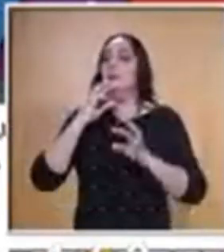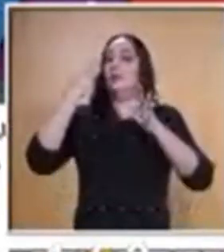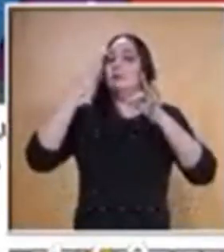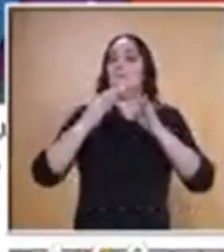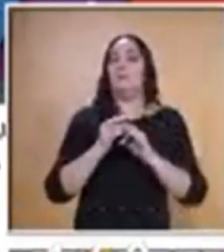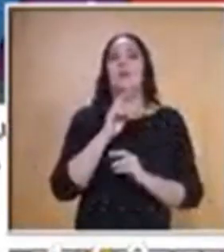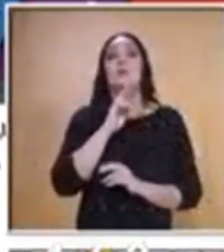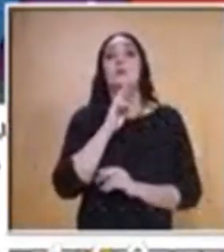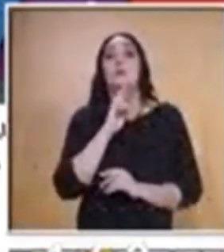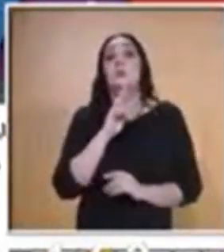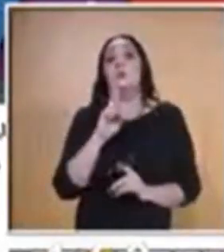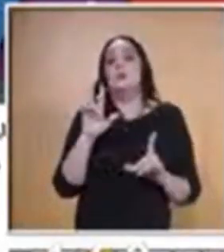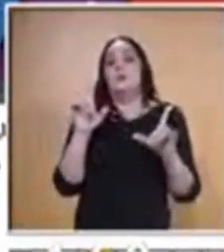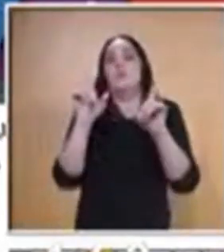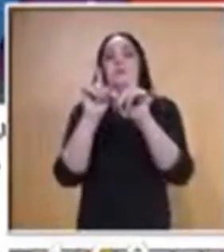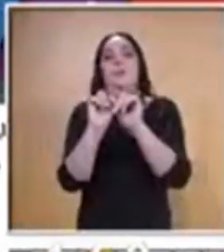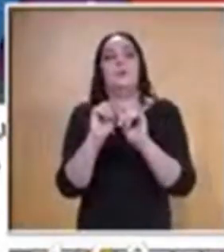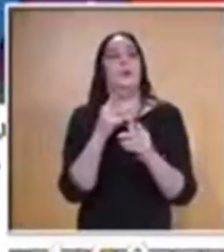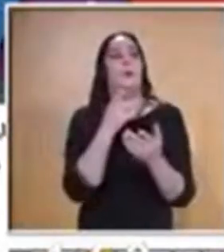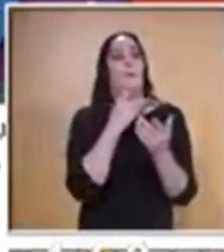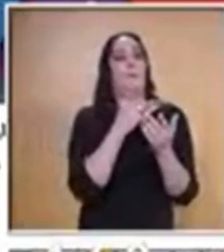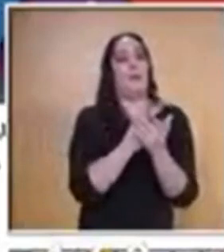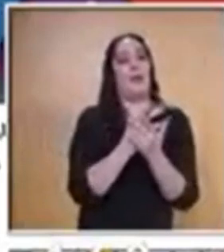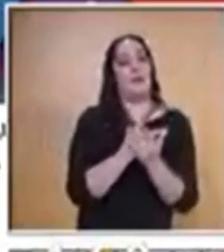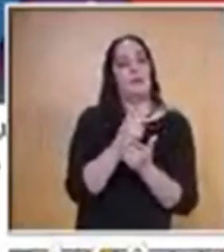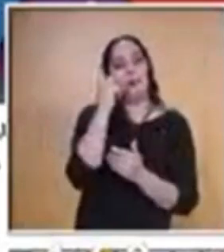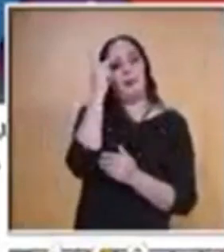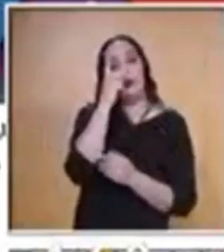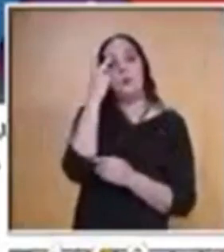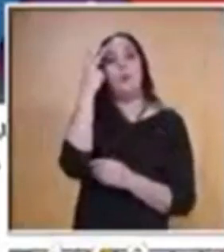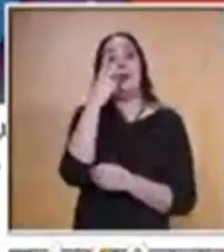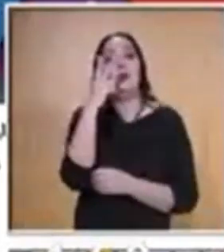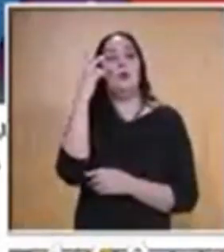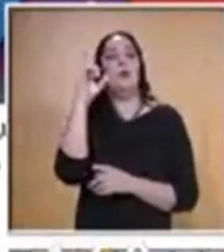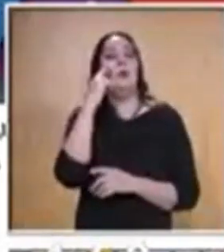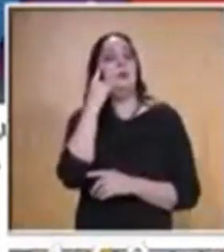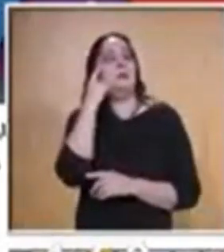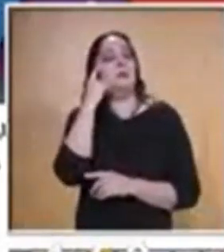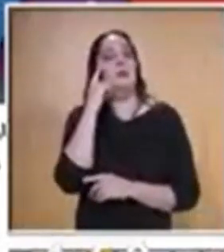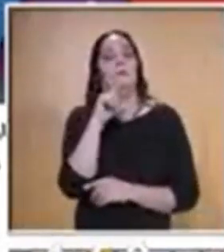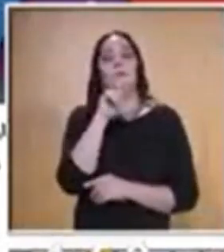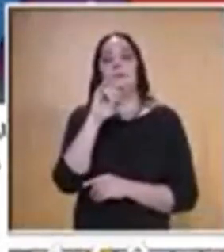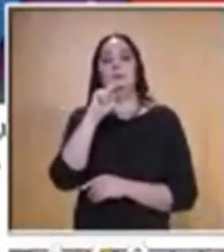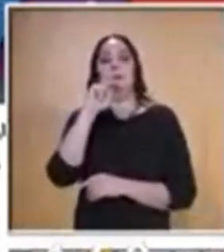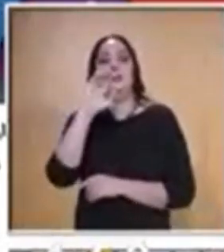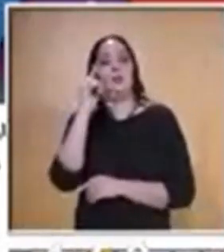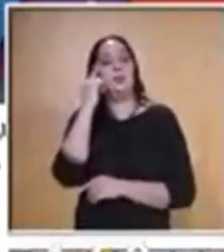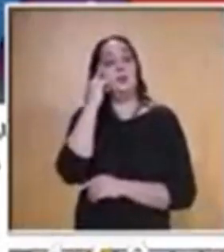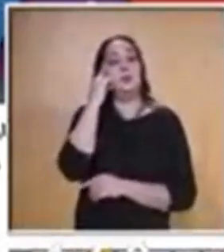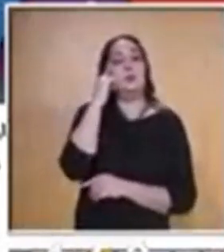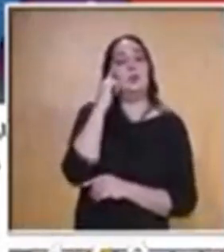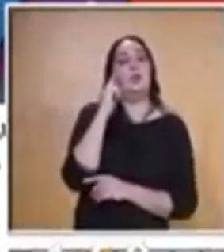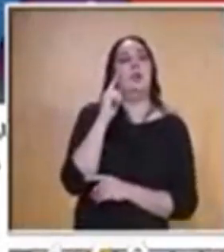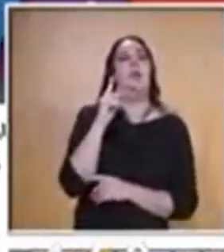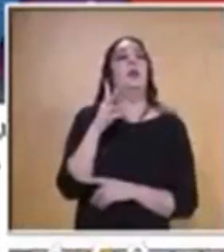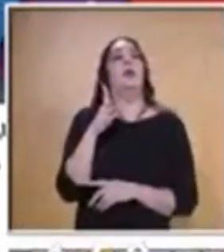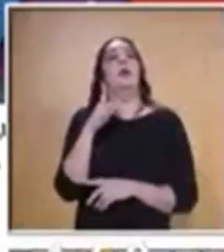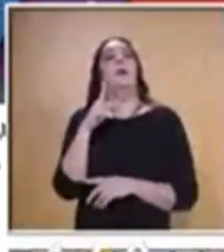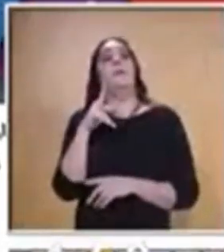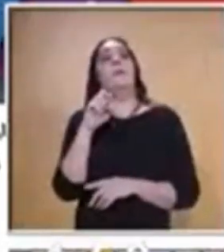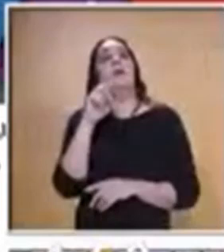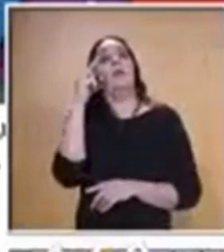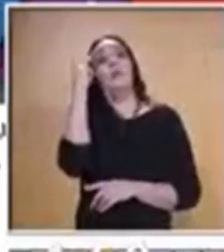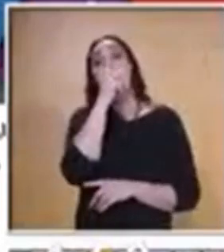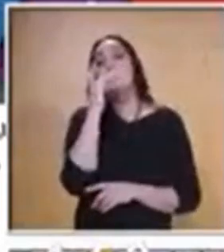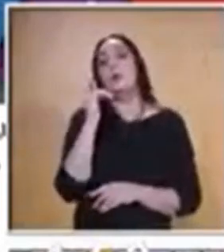en resumen. Plata, Perú, México y China. Zinc, China, Perú y Australia. Y el